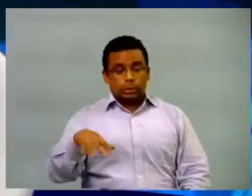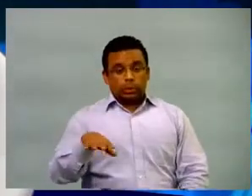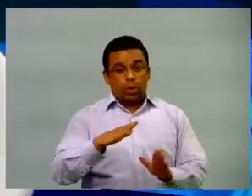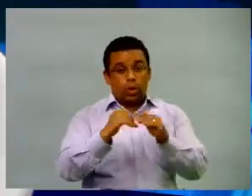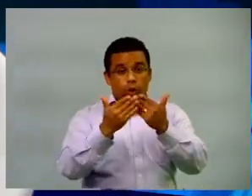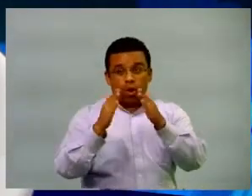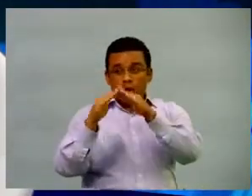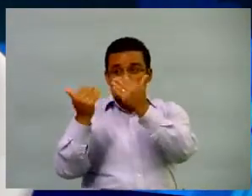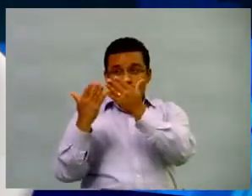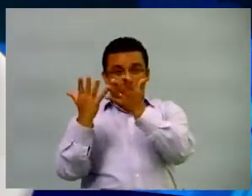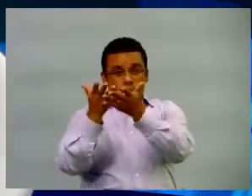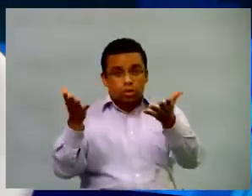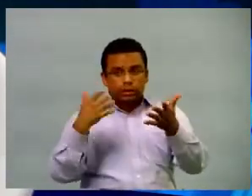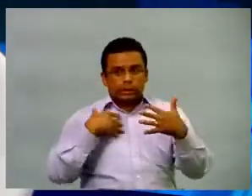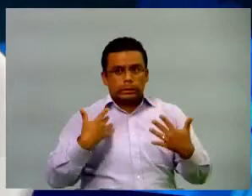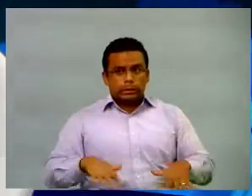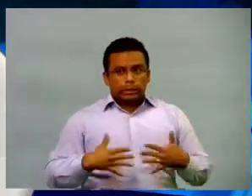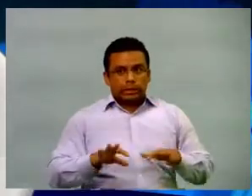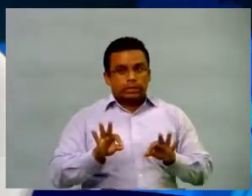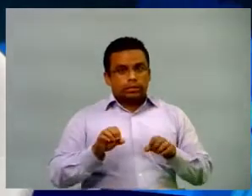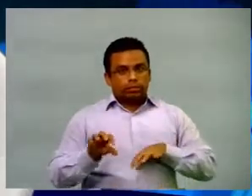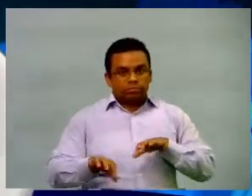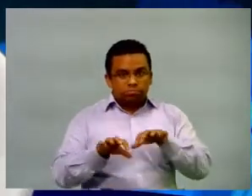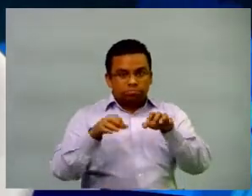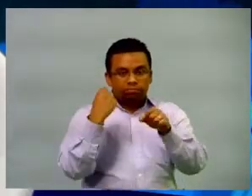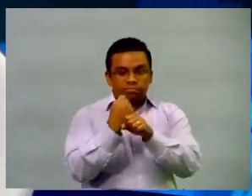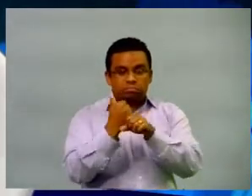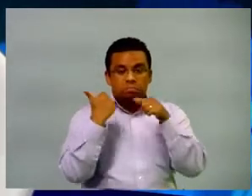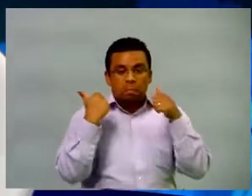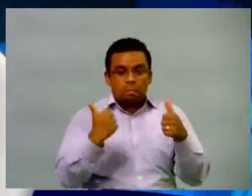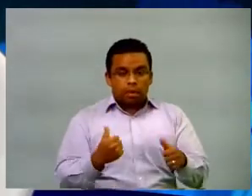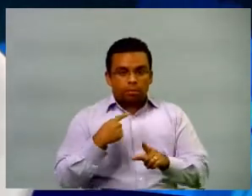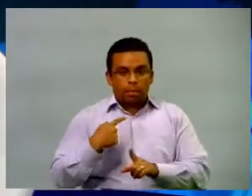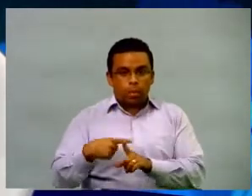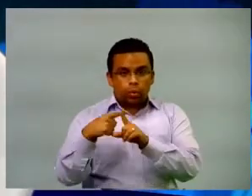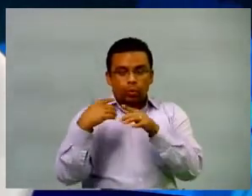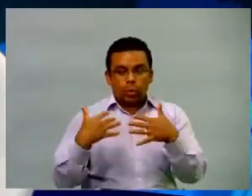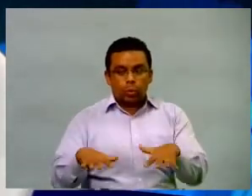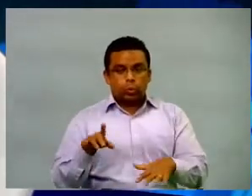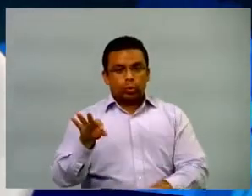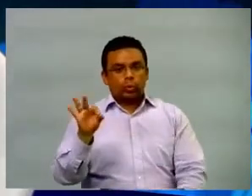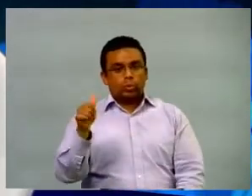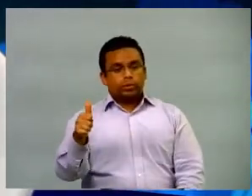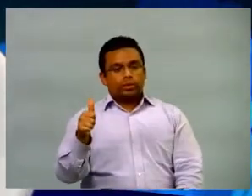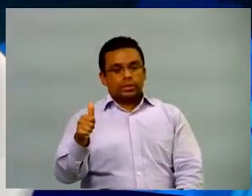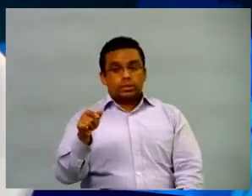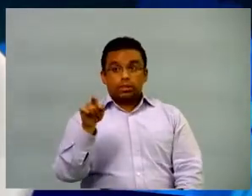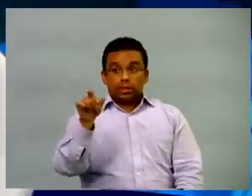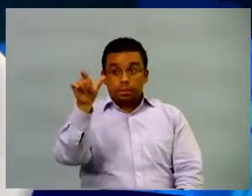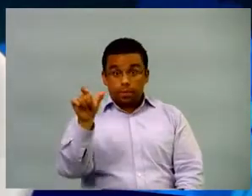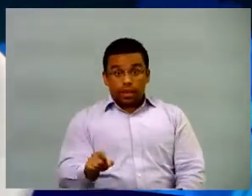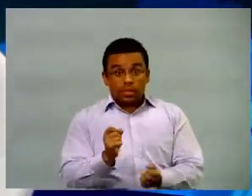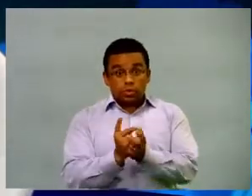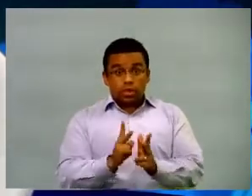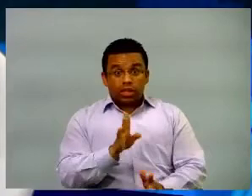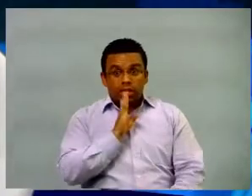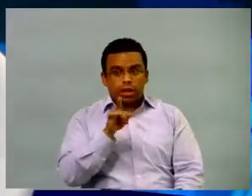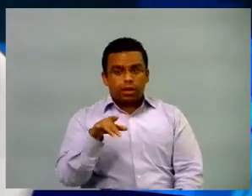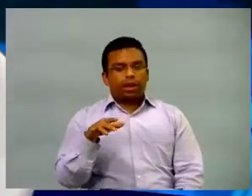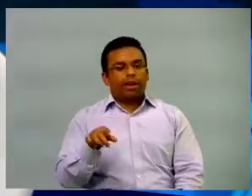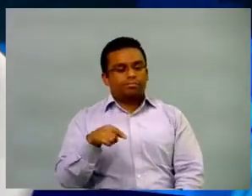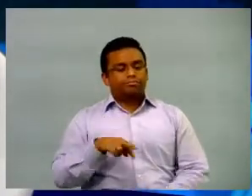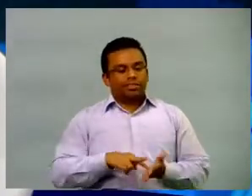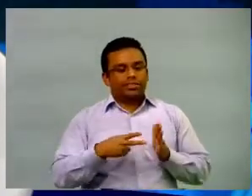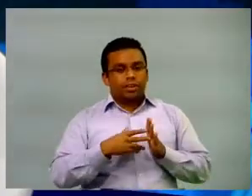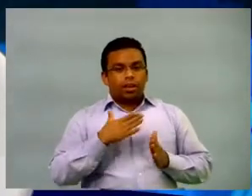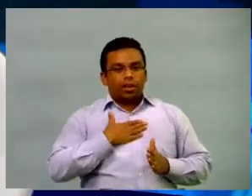cosas interesantes y que realmente nuestros estudiantes están haciendo protagonistas. Y eso quiere decir que estamos haciendo bien la